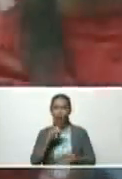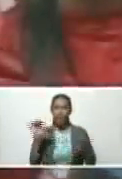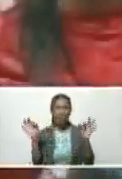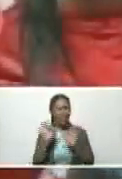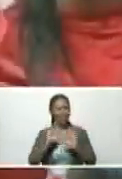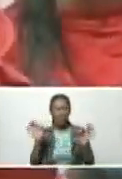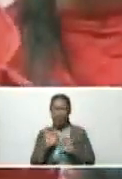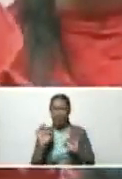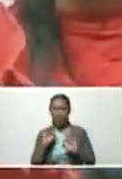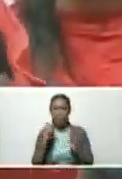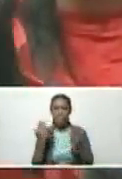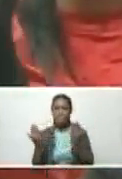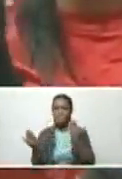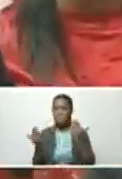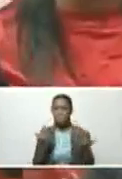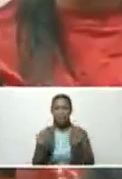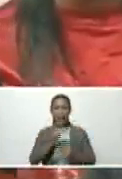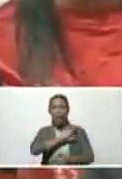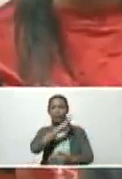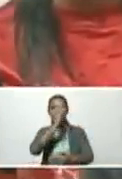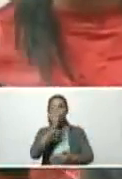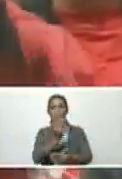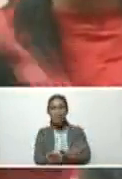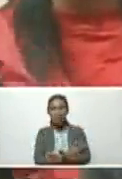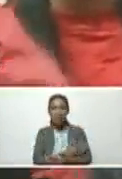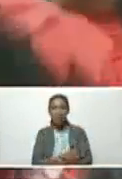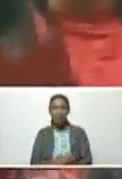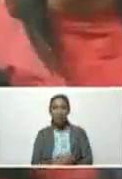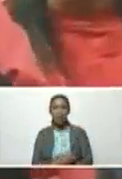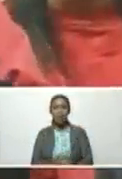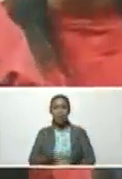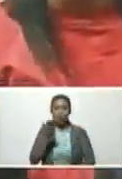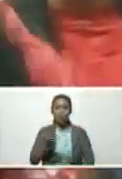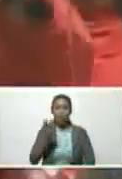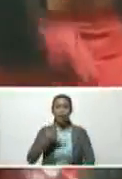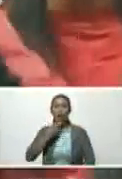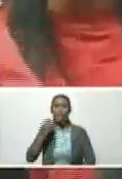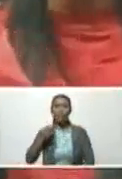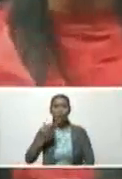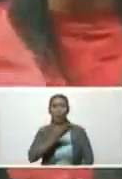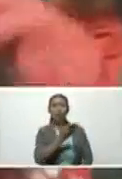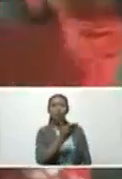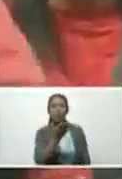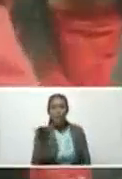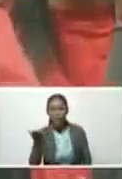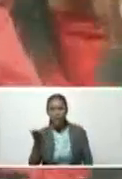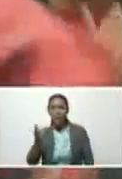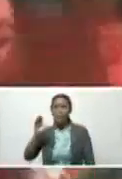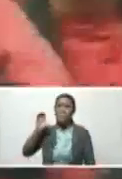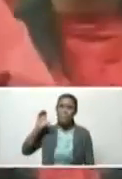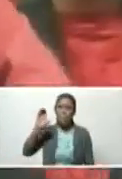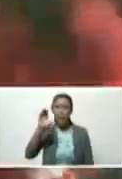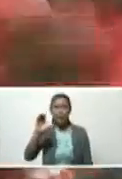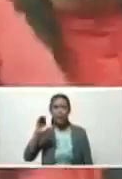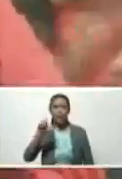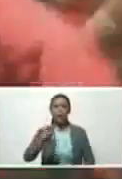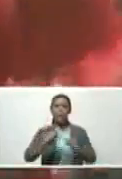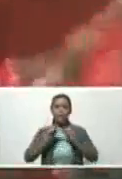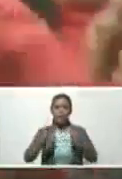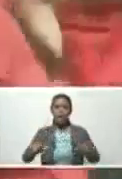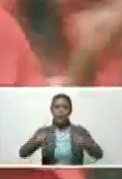No hay nada comparable a la fuerza sublime de la juventud. Son ustedes la patria perenne